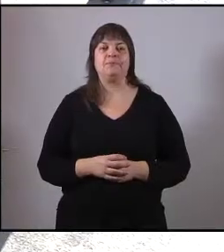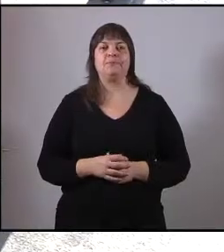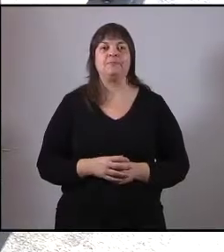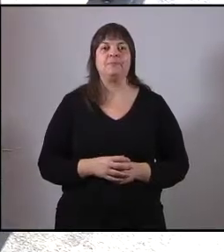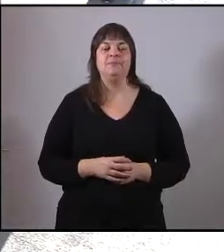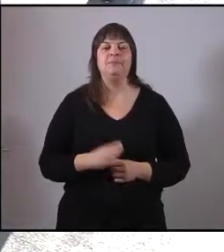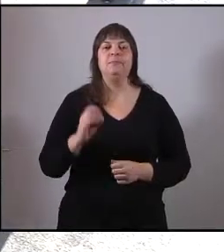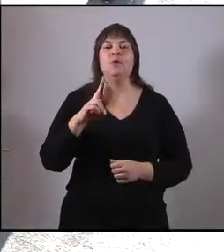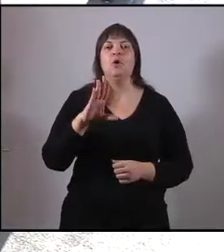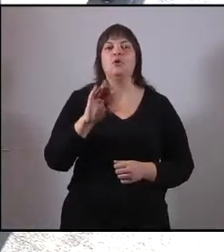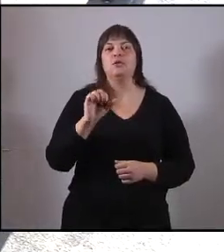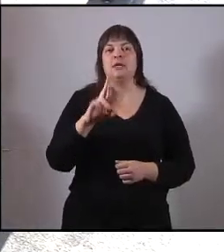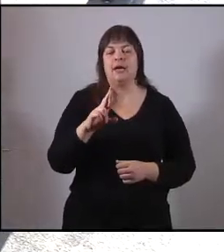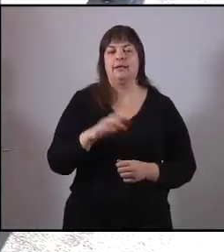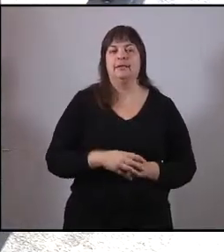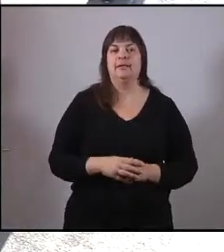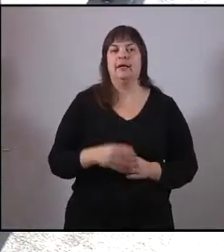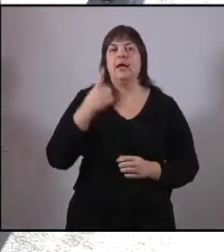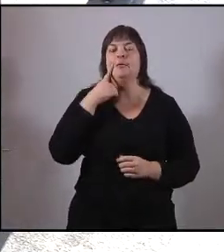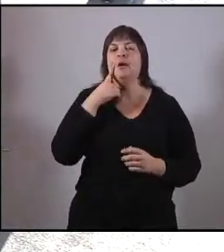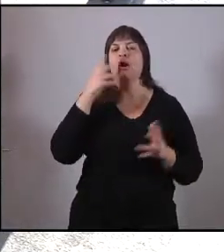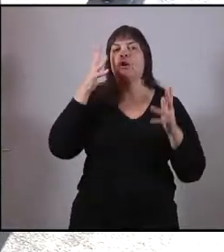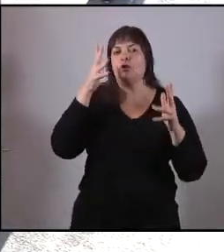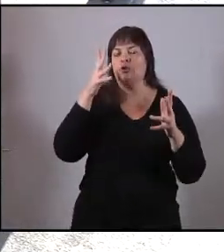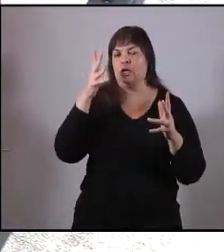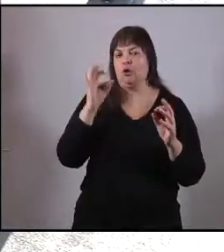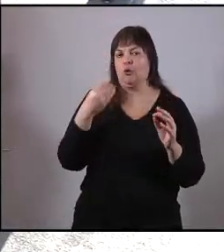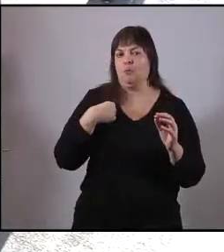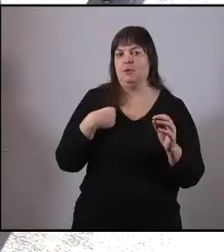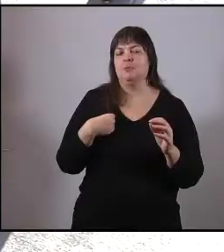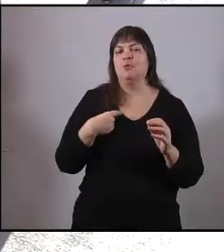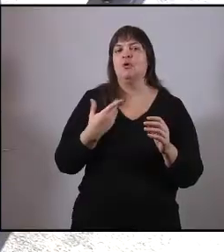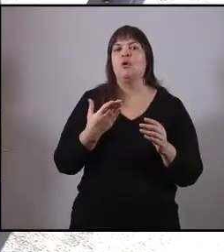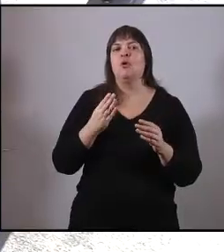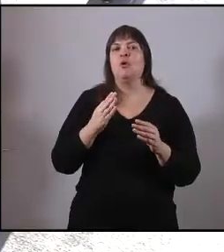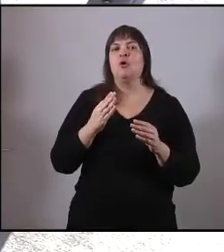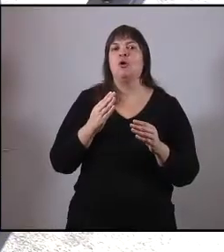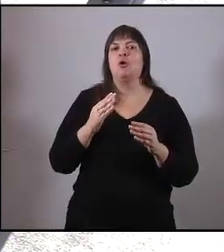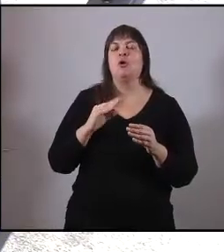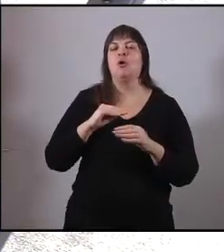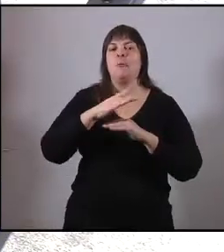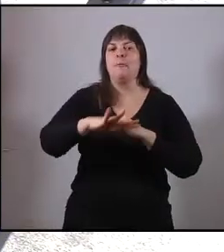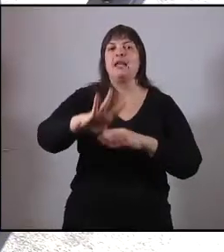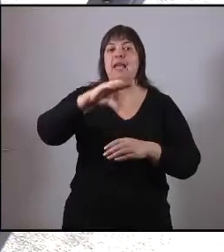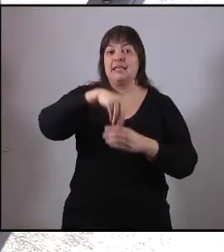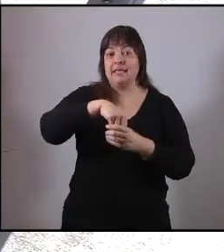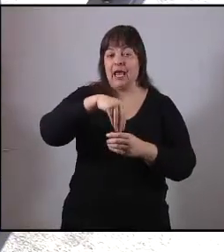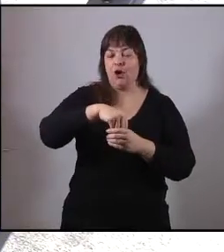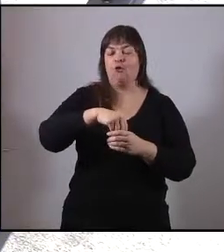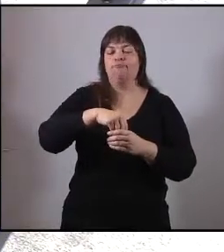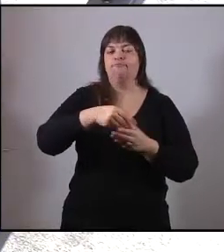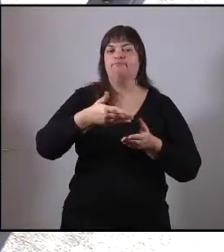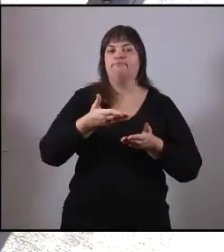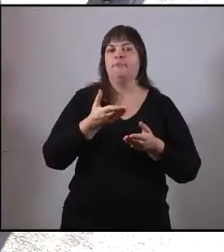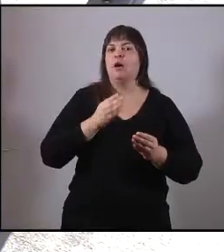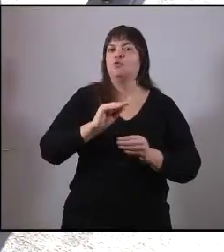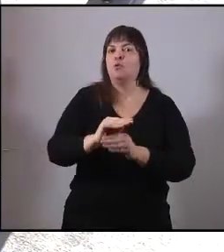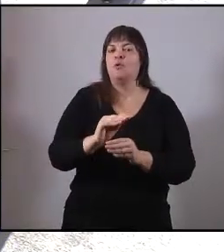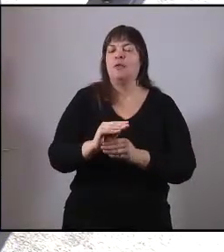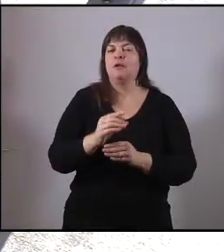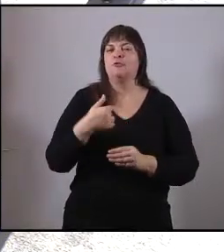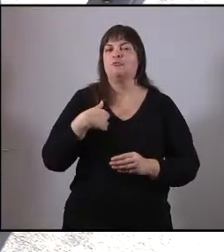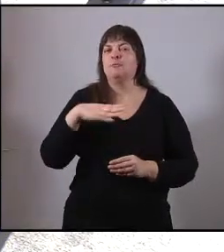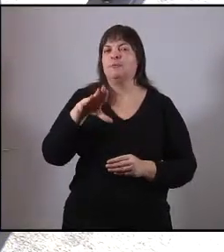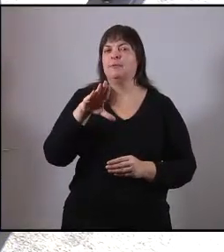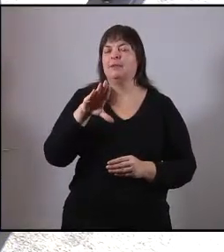Óscar. Bueno, una queja del Consejo referente a las ayudas a las playas de interior. Si no tengo mal entendido,